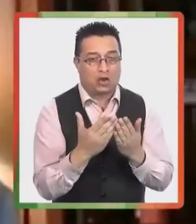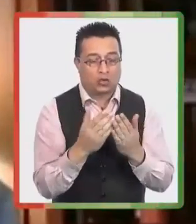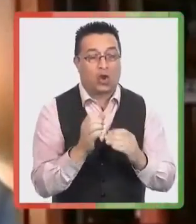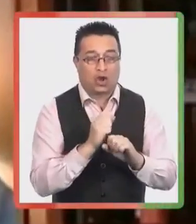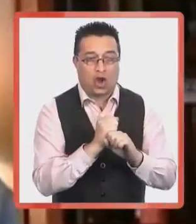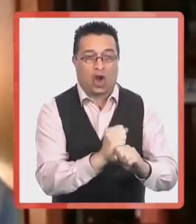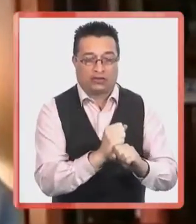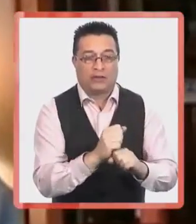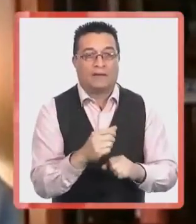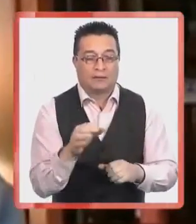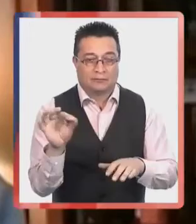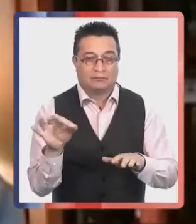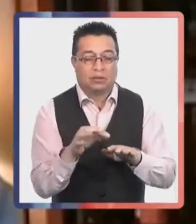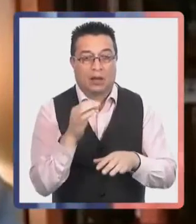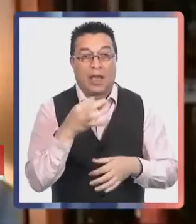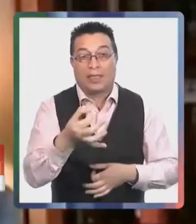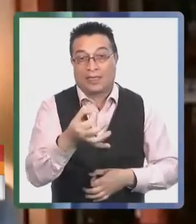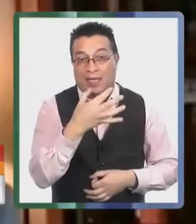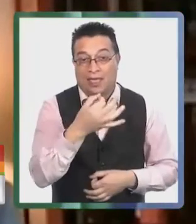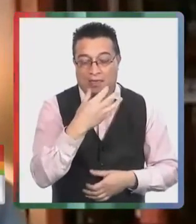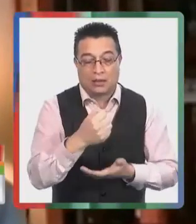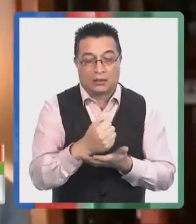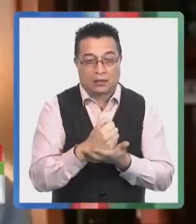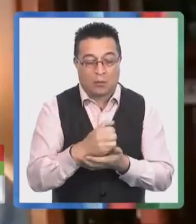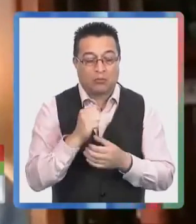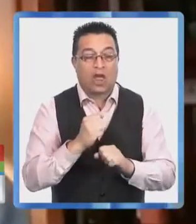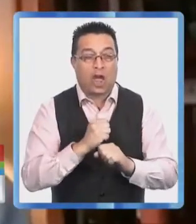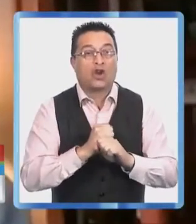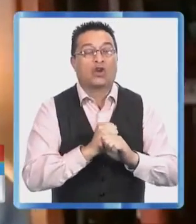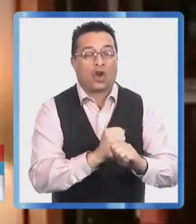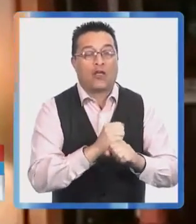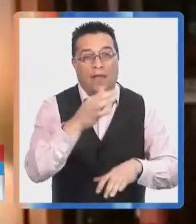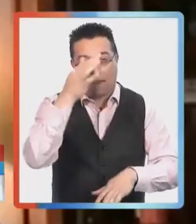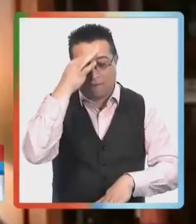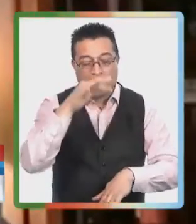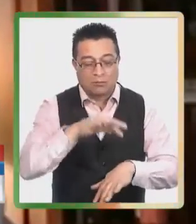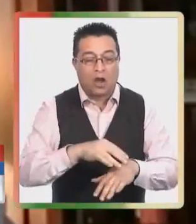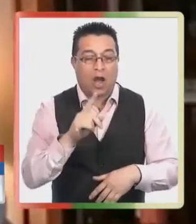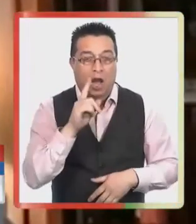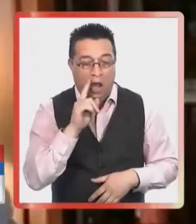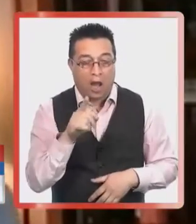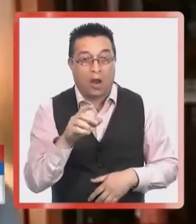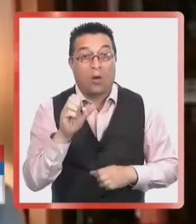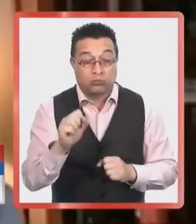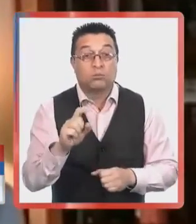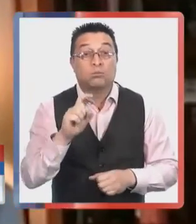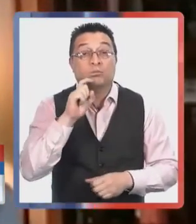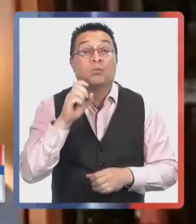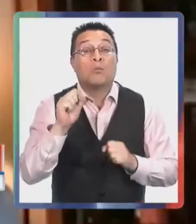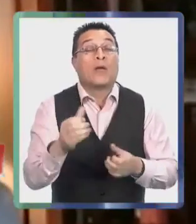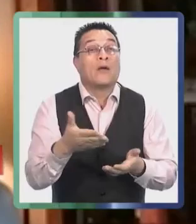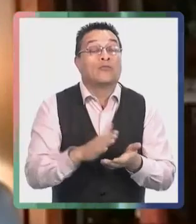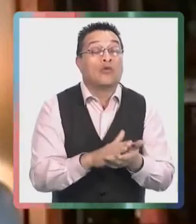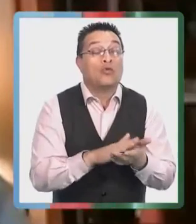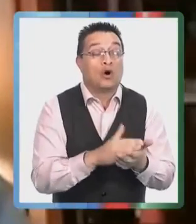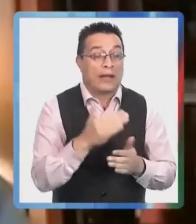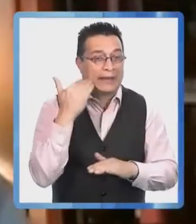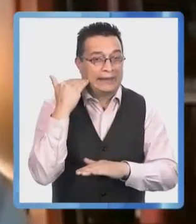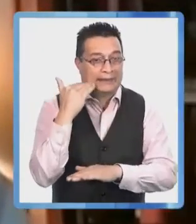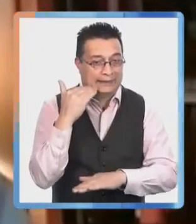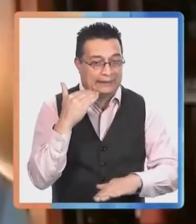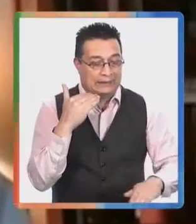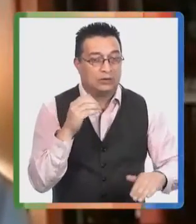estudiando antivirales, o sea, medicamentos para atacar la enfermedad. ¿Quiénes pueden fallecer?